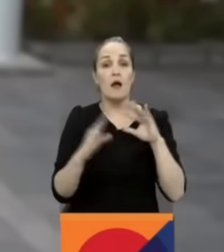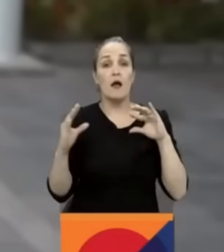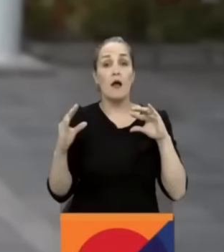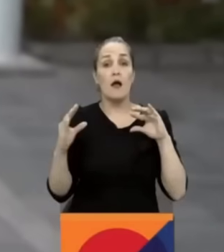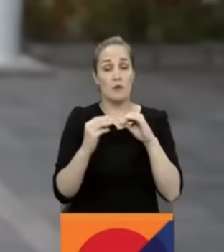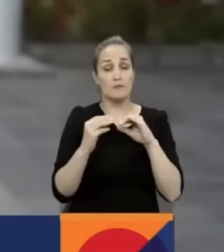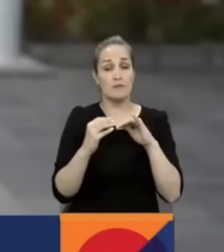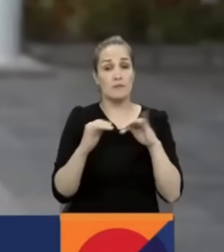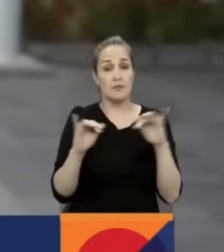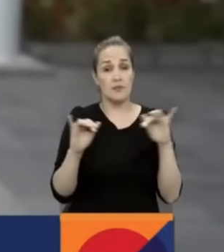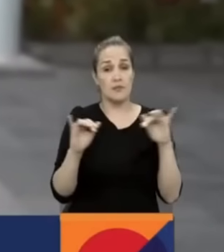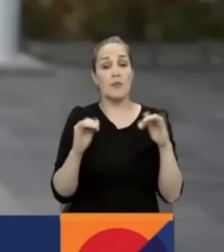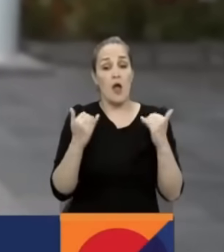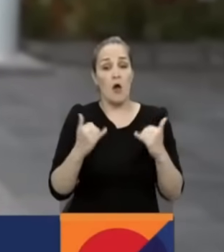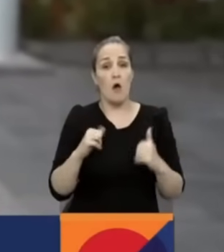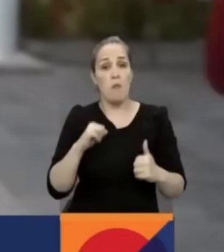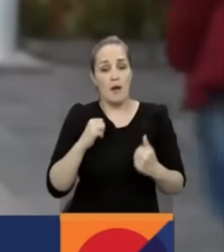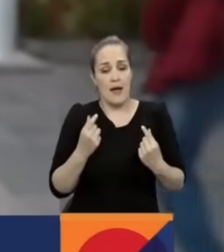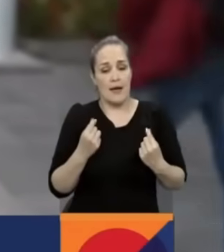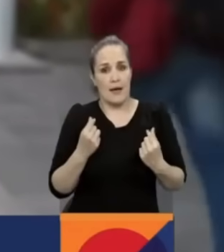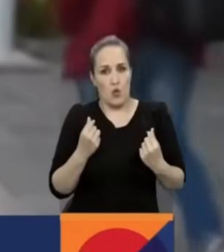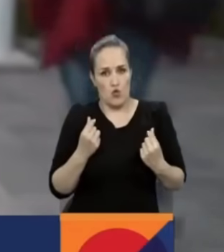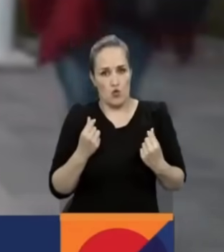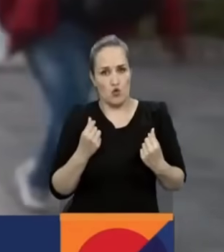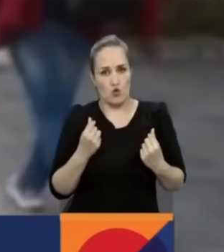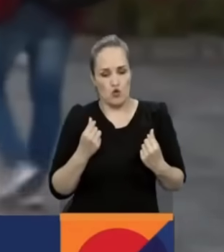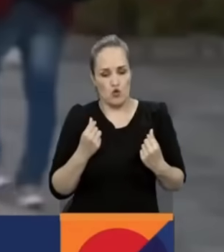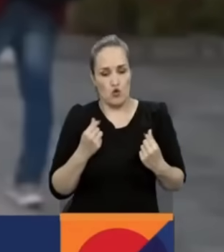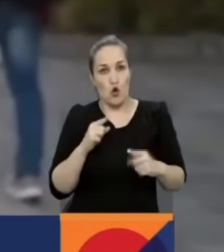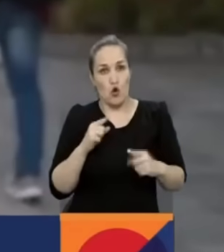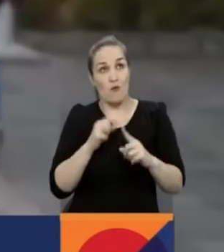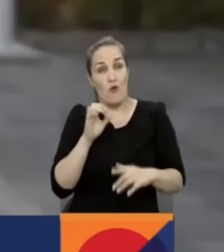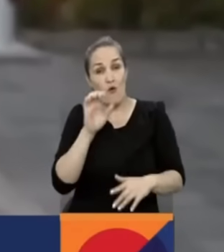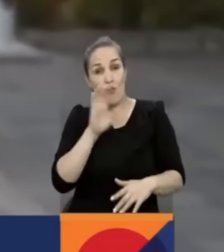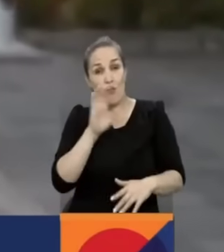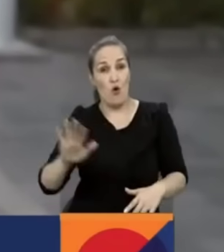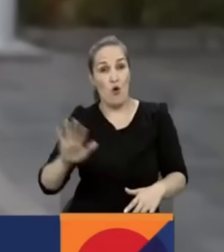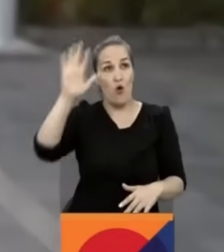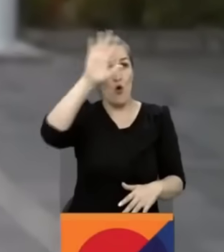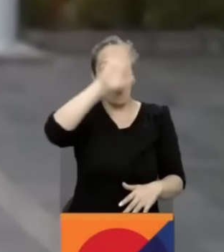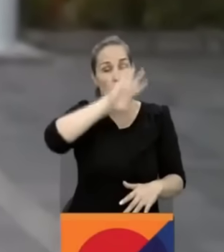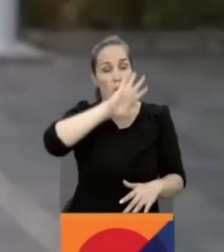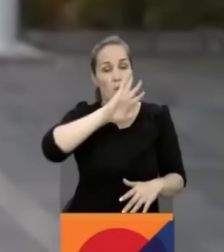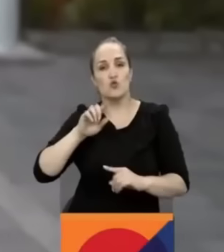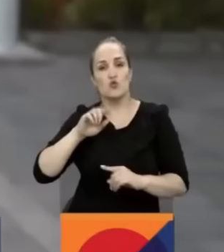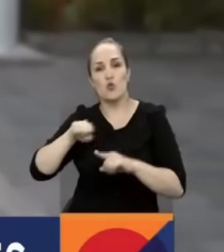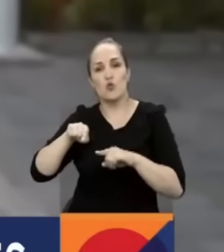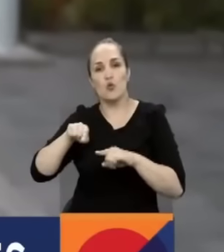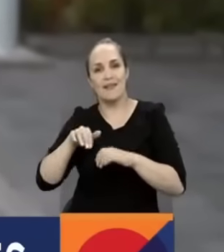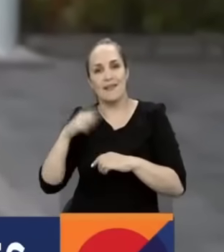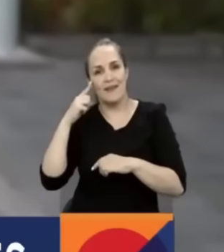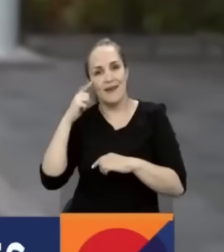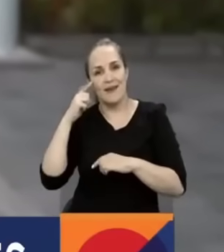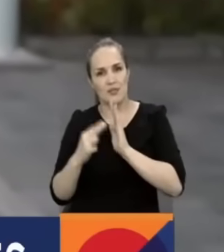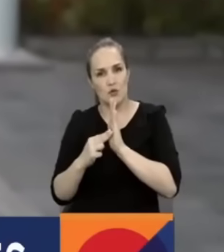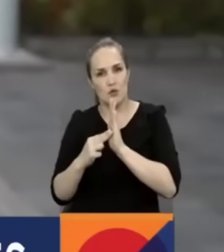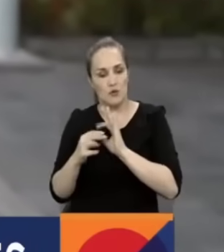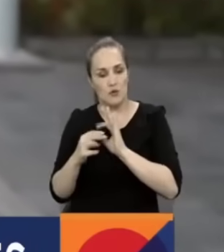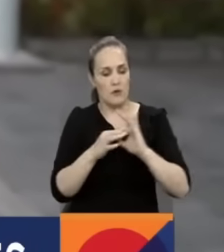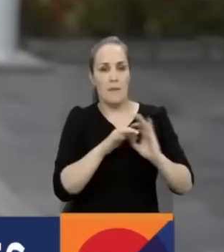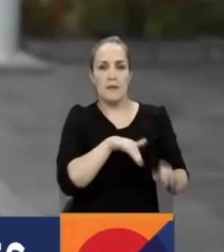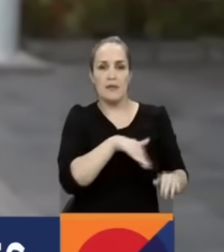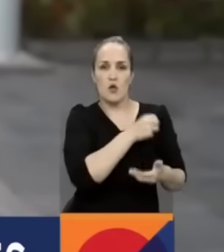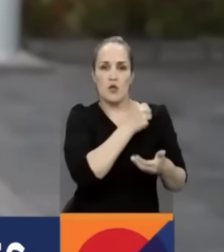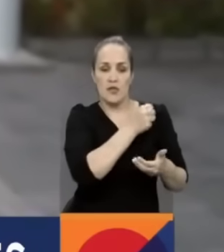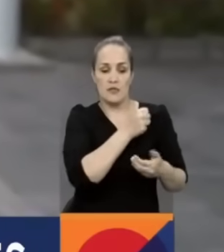en función de la disponibilidad de recursos que tiene en este momento para todo el país, la Unidad de Gestión de Riesgo del Ministerio de Hacienda, una serie de intervenciones sobre la base de